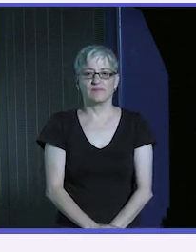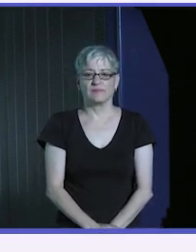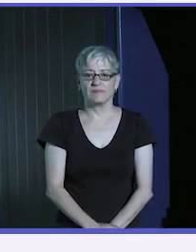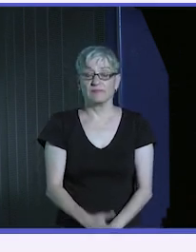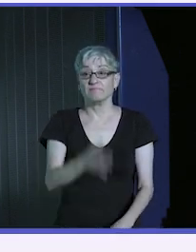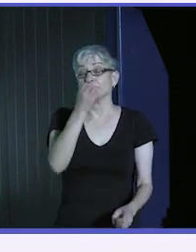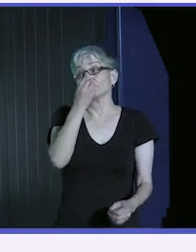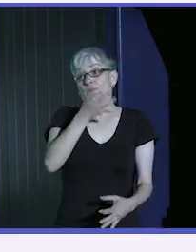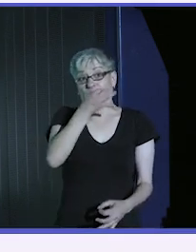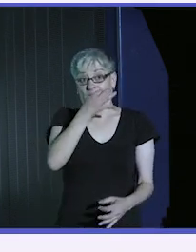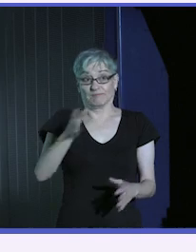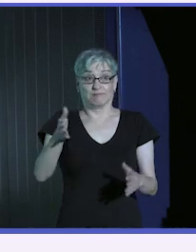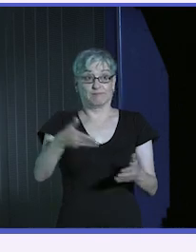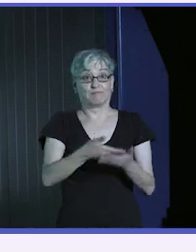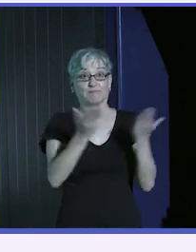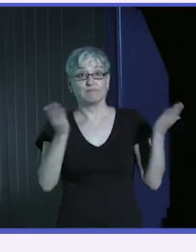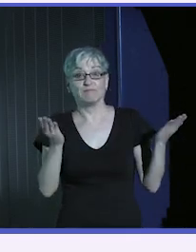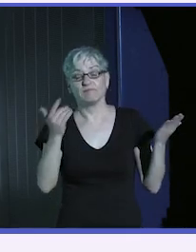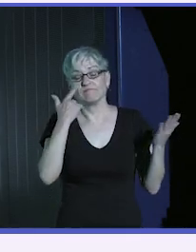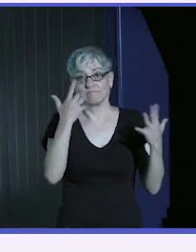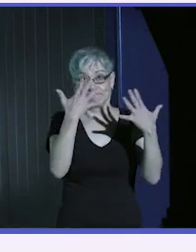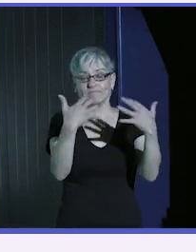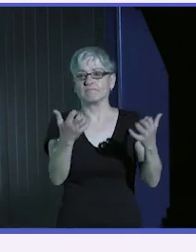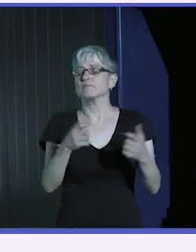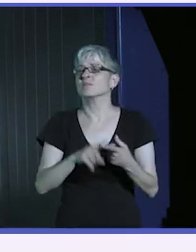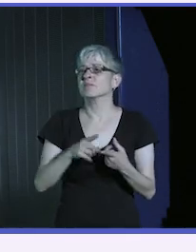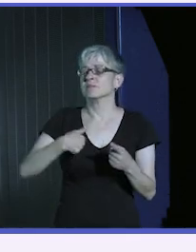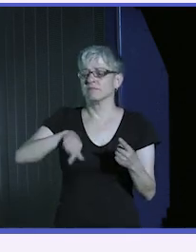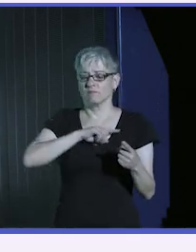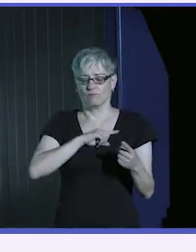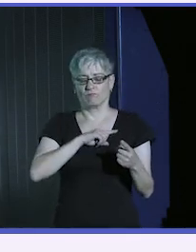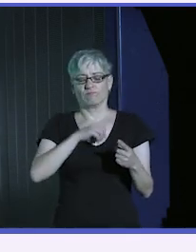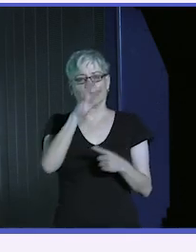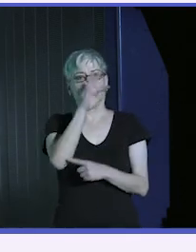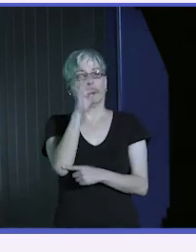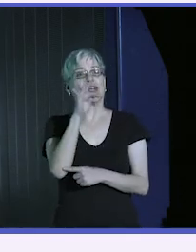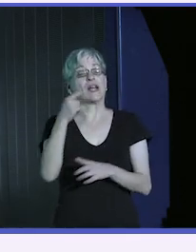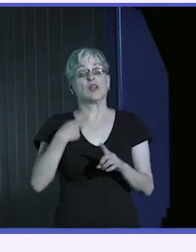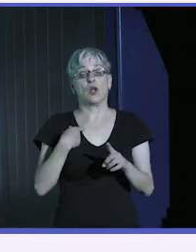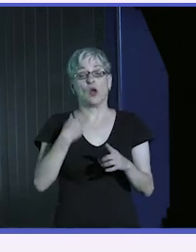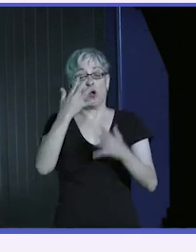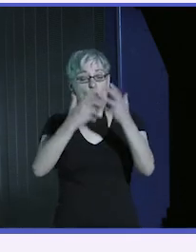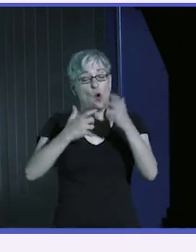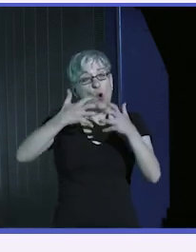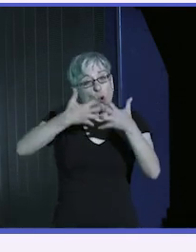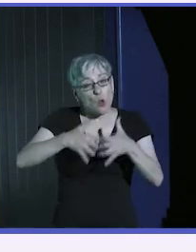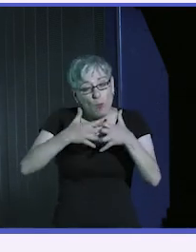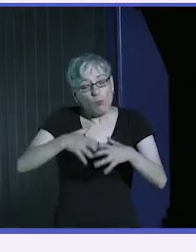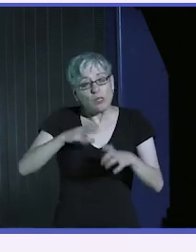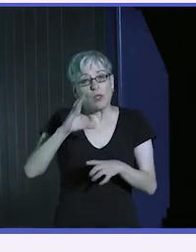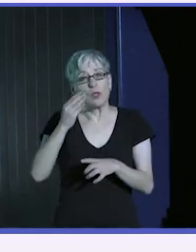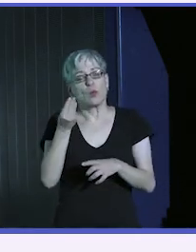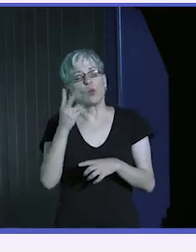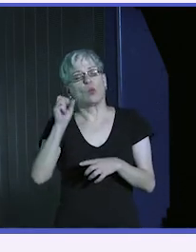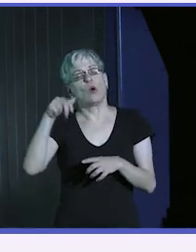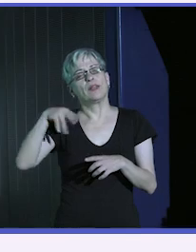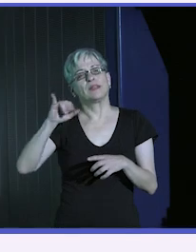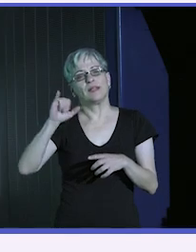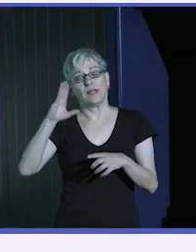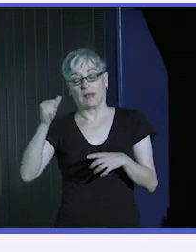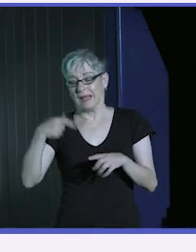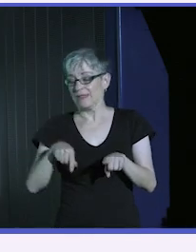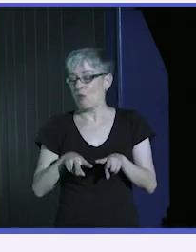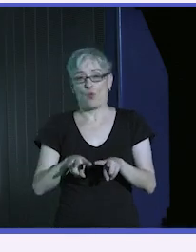Bueno, buenas tardes a todos. Efectivamente, como decía Fernando, estamos convencidos de que la computación cuántica va a ser la próxima gran oleada